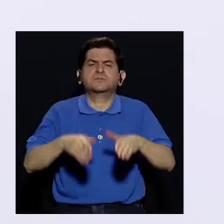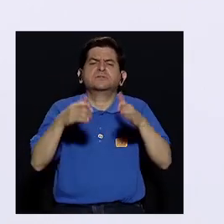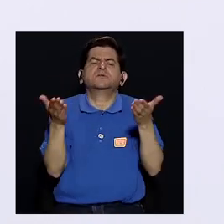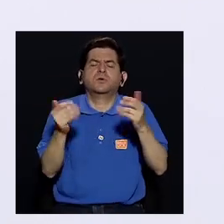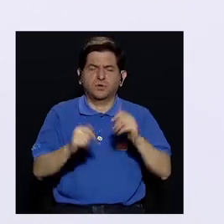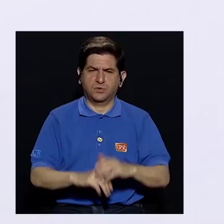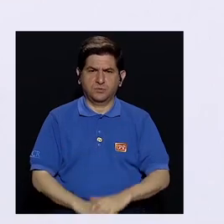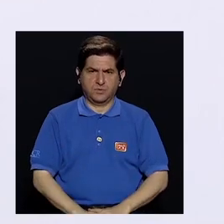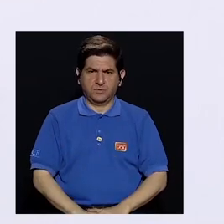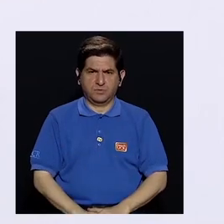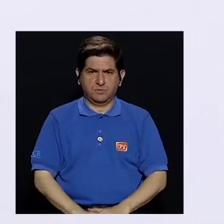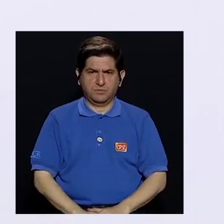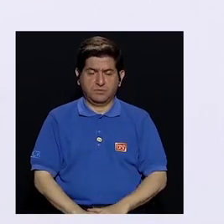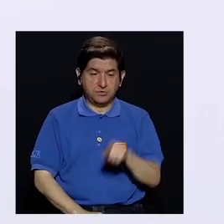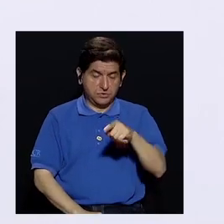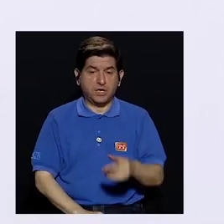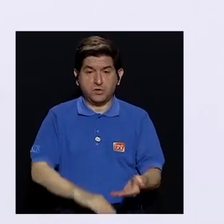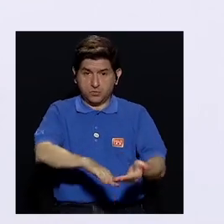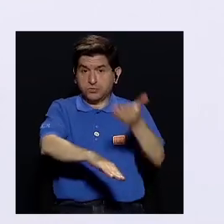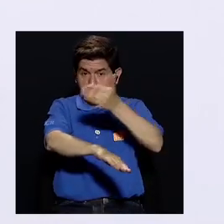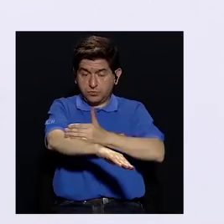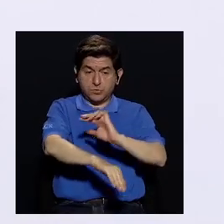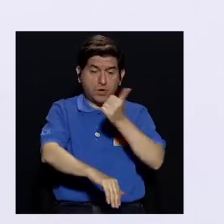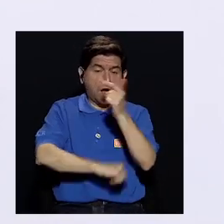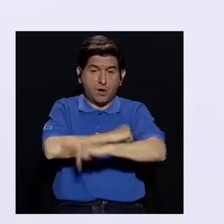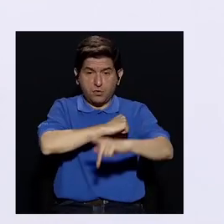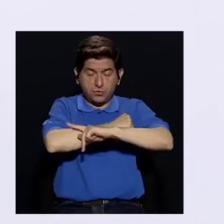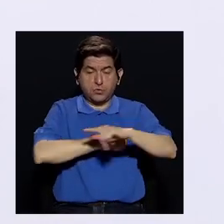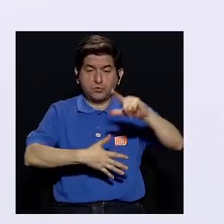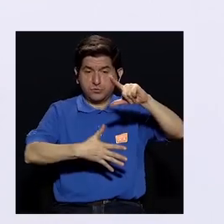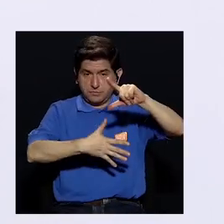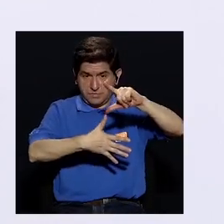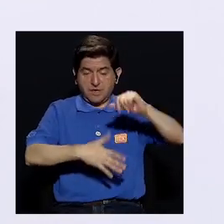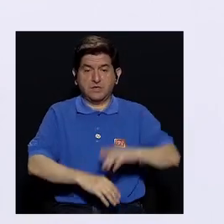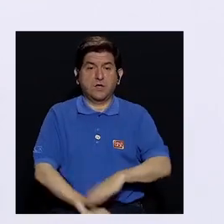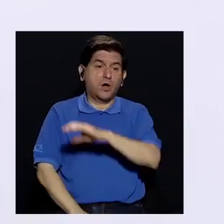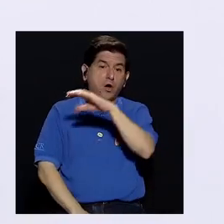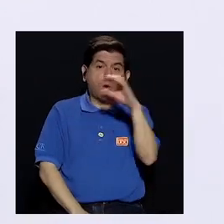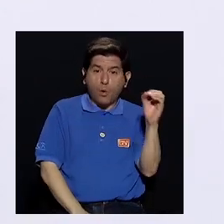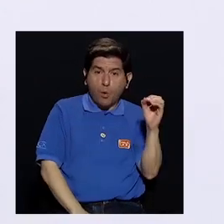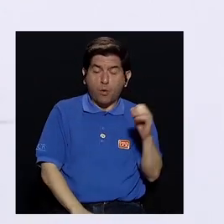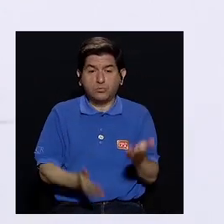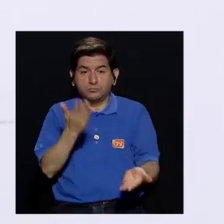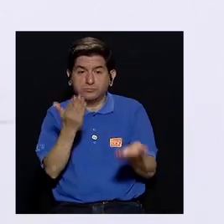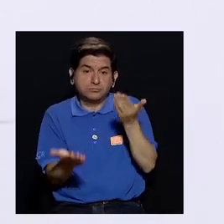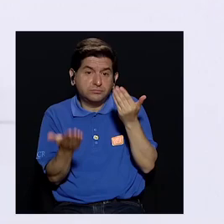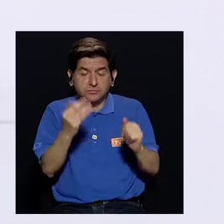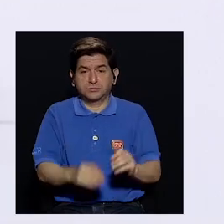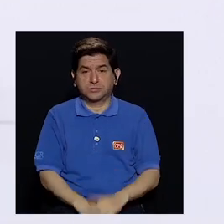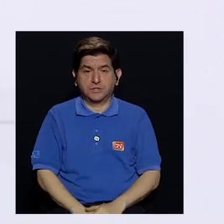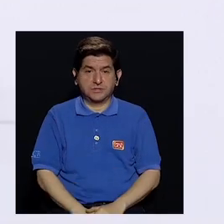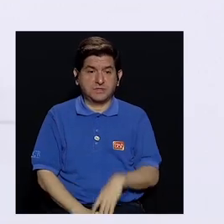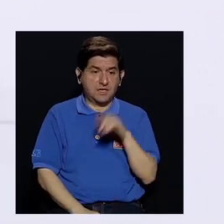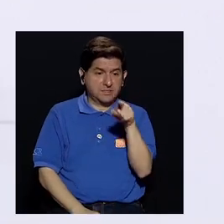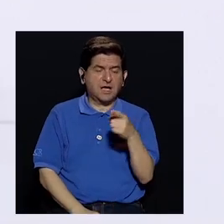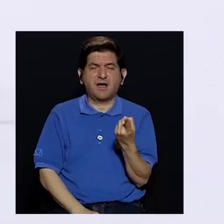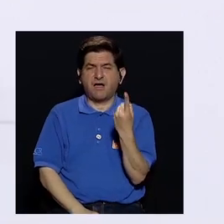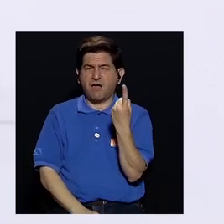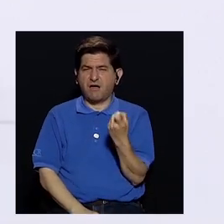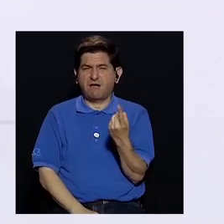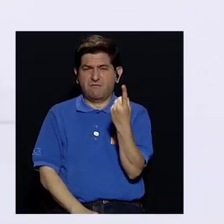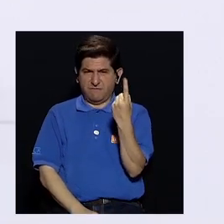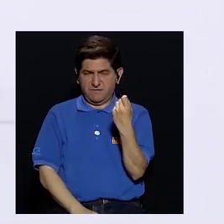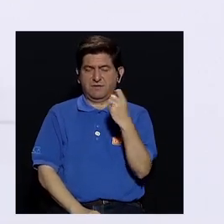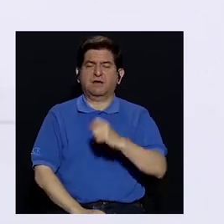estaban avanzados con respecto a otros países de américa latina o todavía estaban les